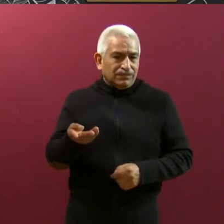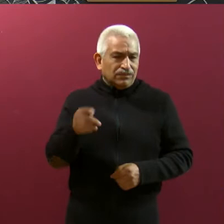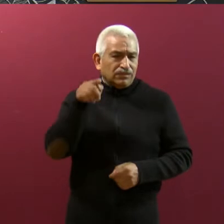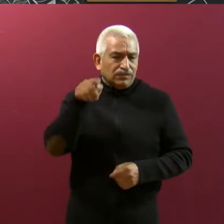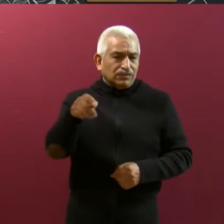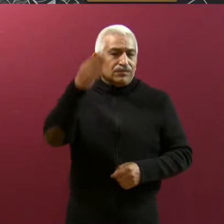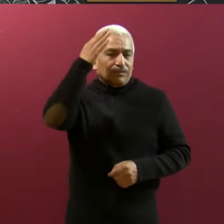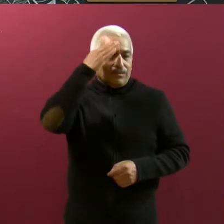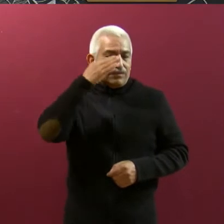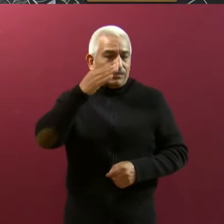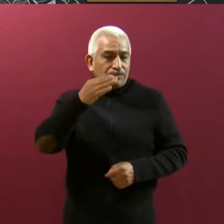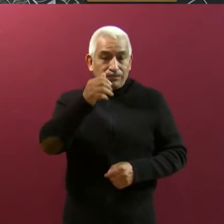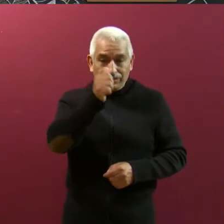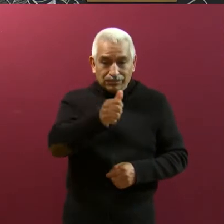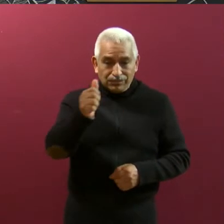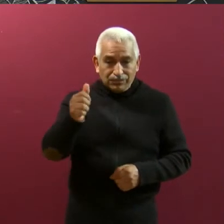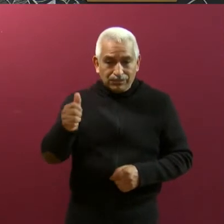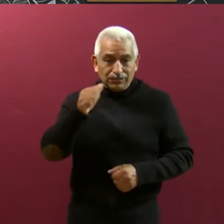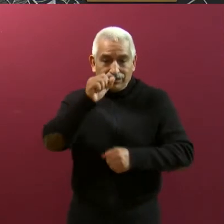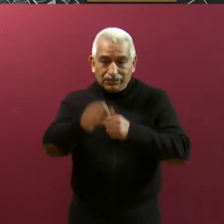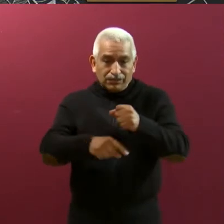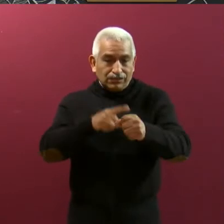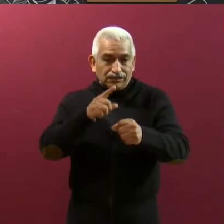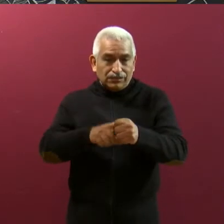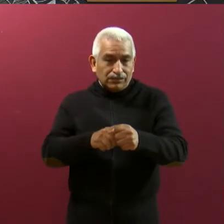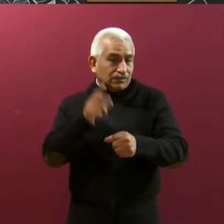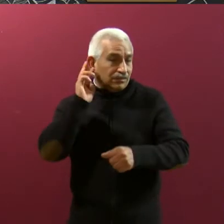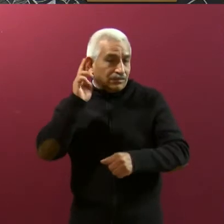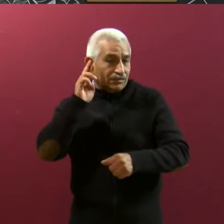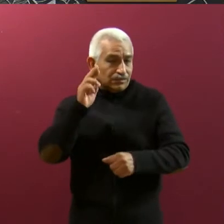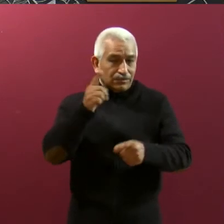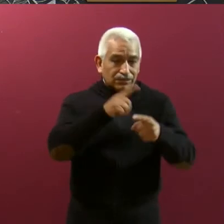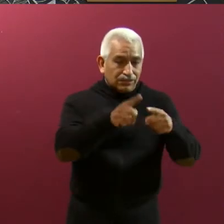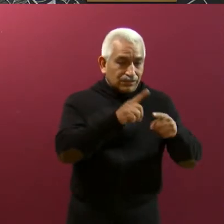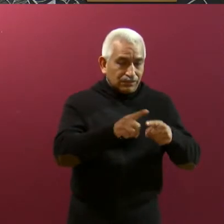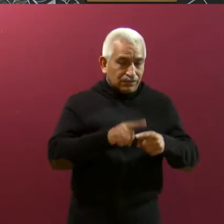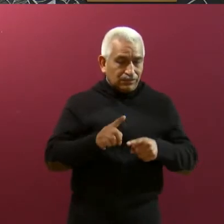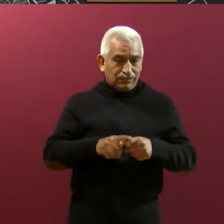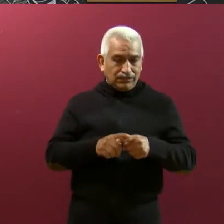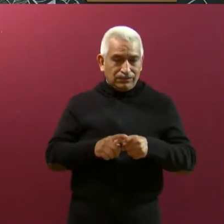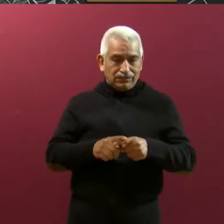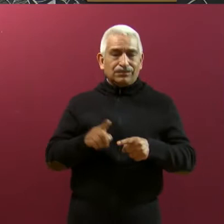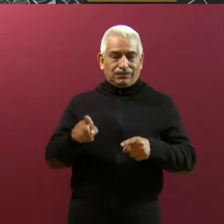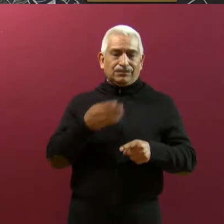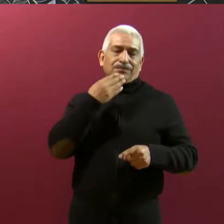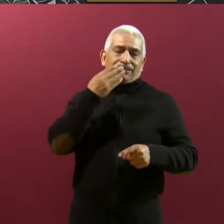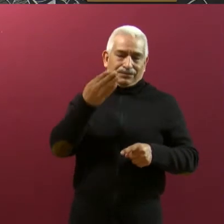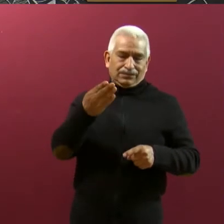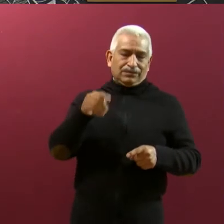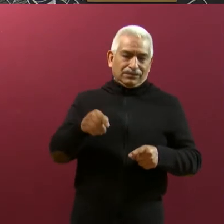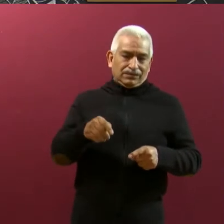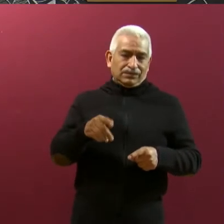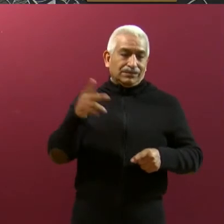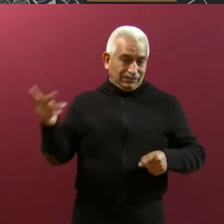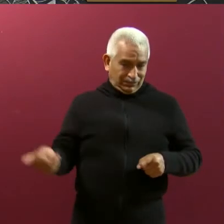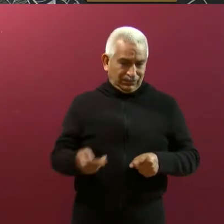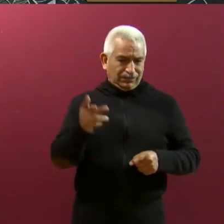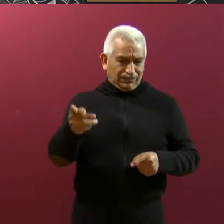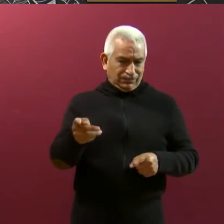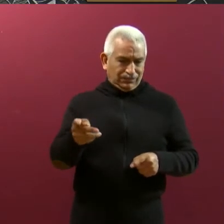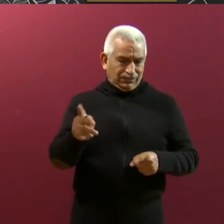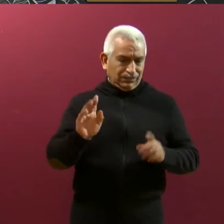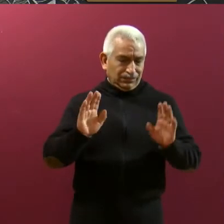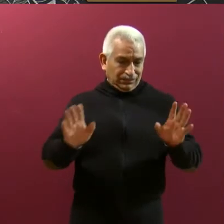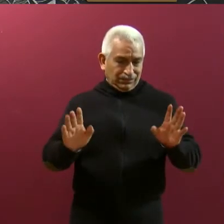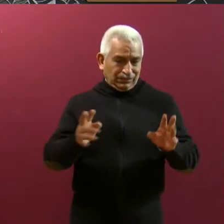¿Tú sabías que cada animal tiene un sonido diferente? Muy bien. Entonces, si estas preguntas ya las